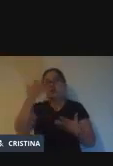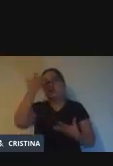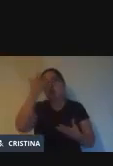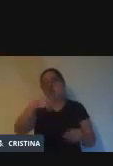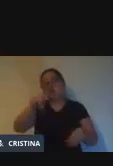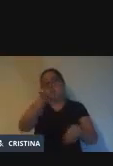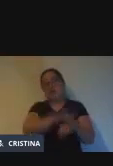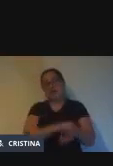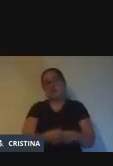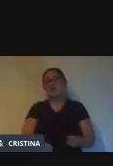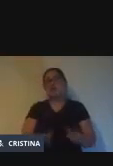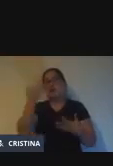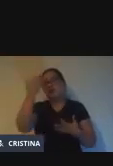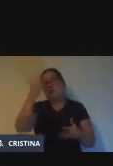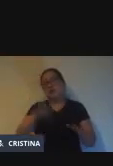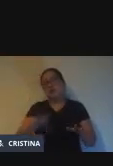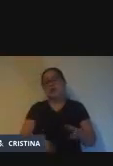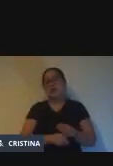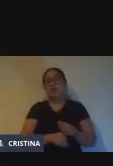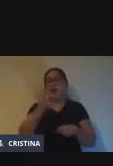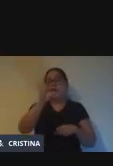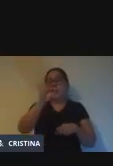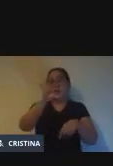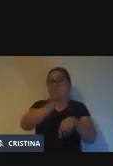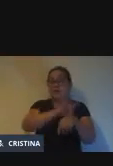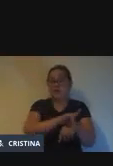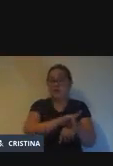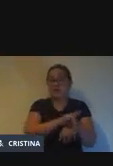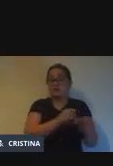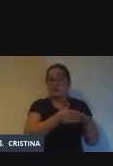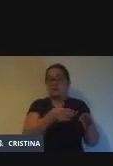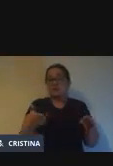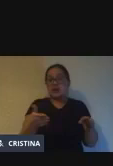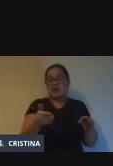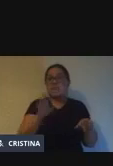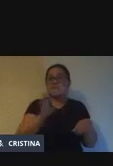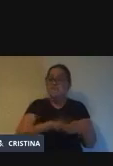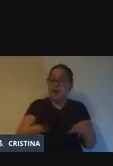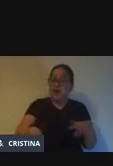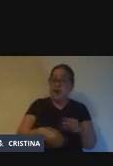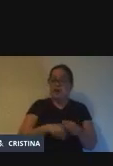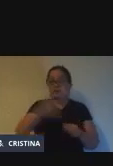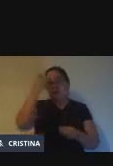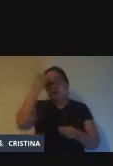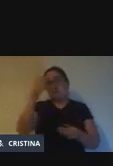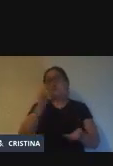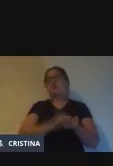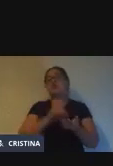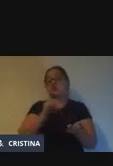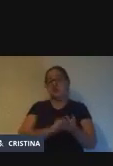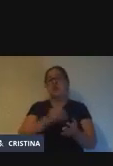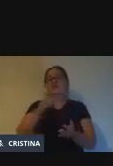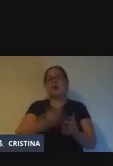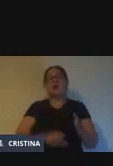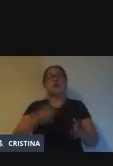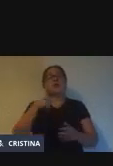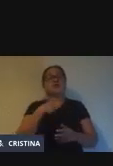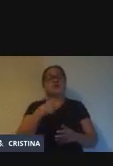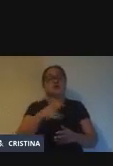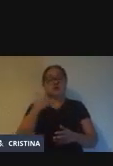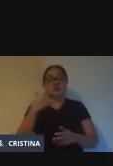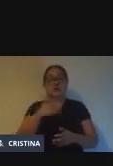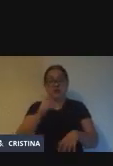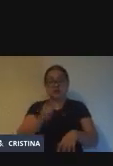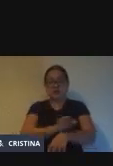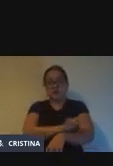40 días en esta condición, donde me reprimo, me amordazo la emoción, ya